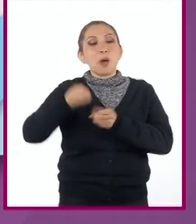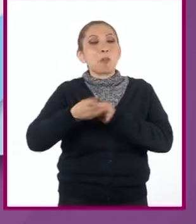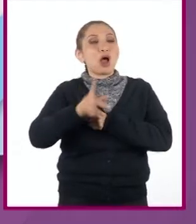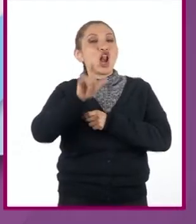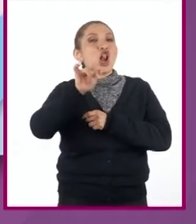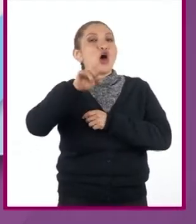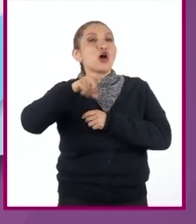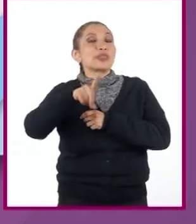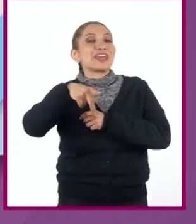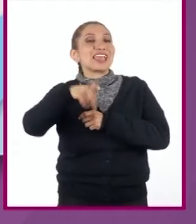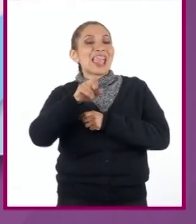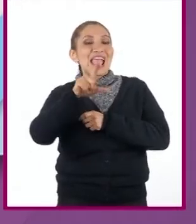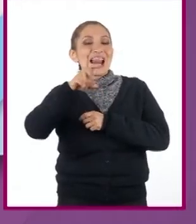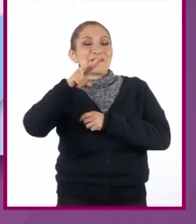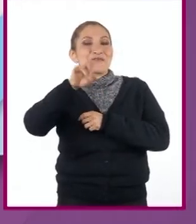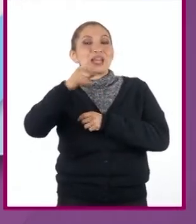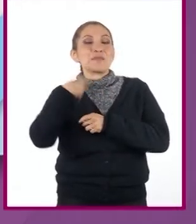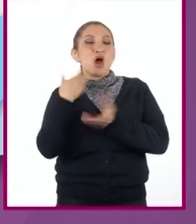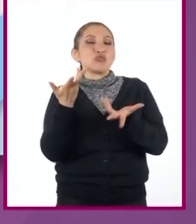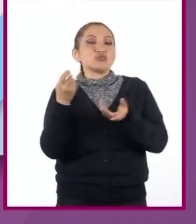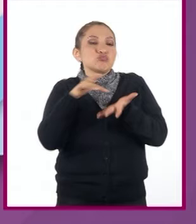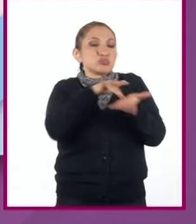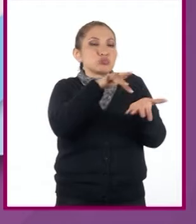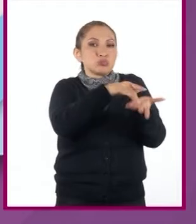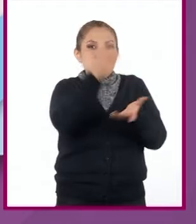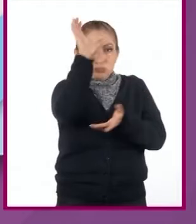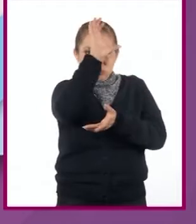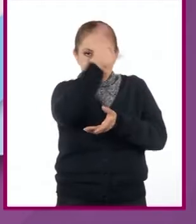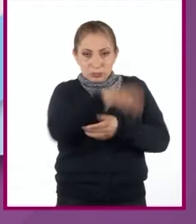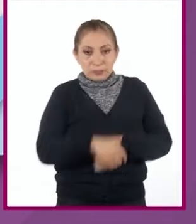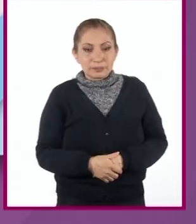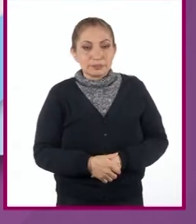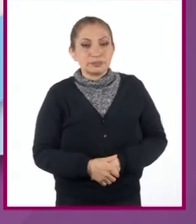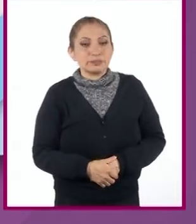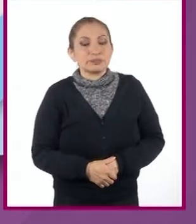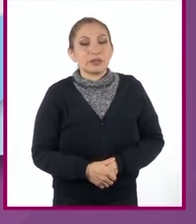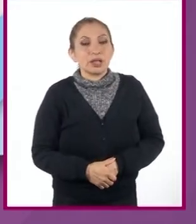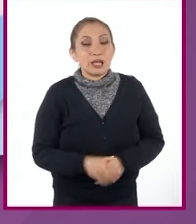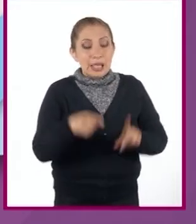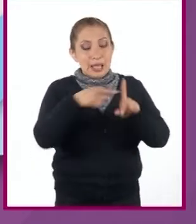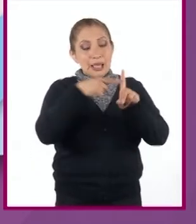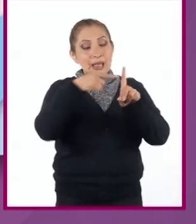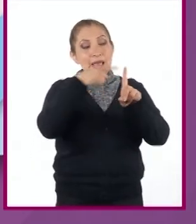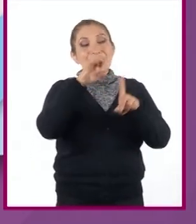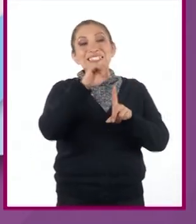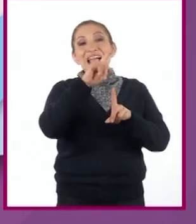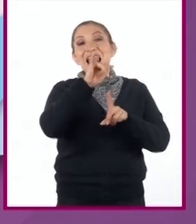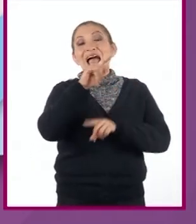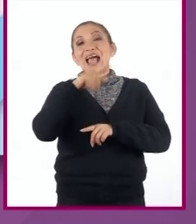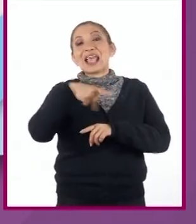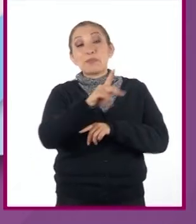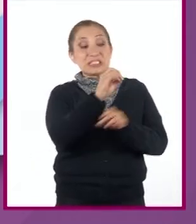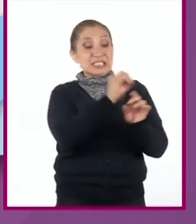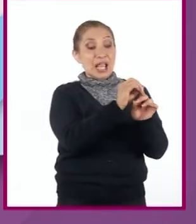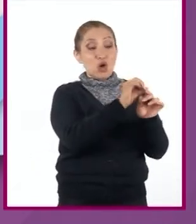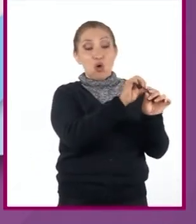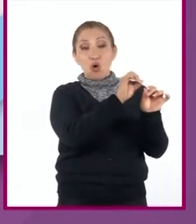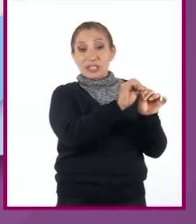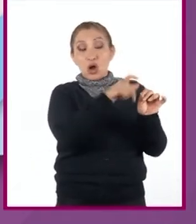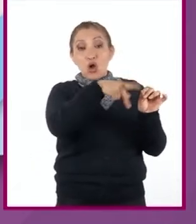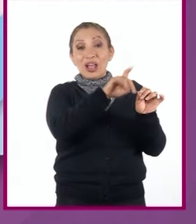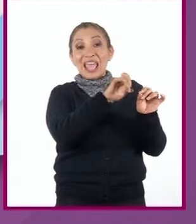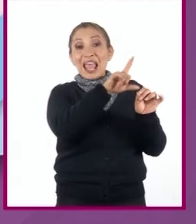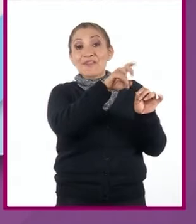como Lord Kelvin, por sus aportaciones a la ciencia. La escala de Kelvin comienza en el cero absoluto, 0